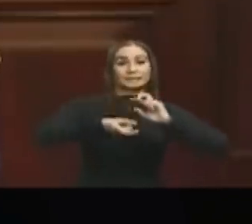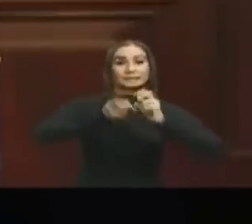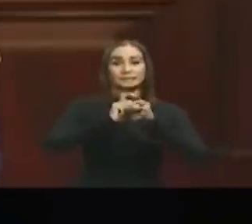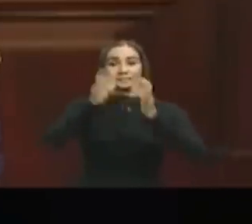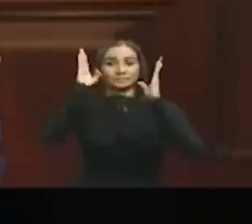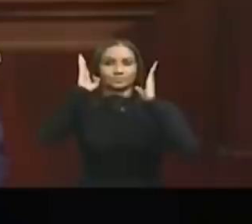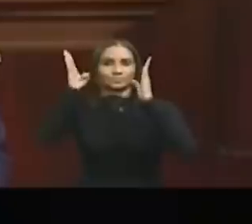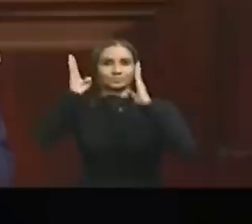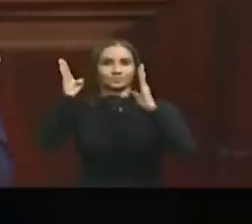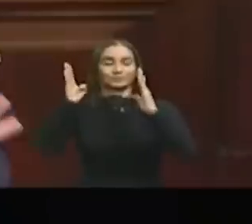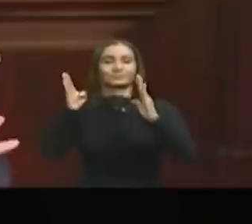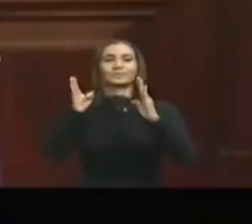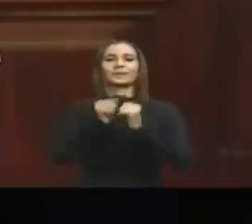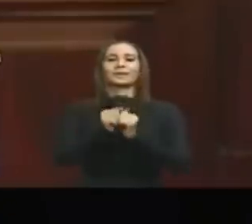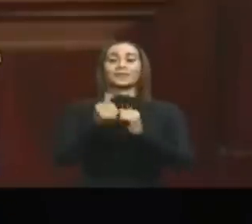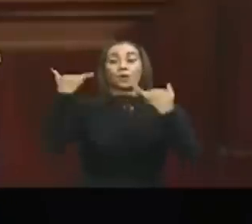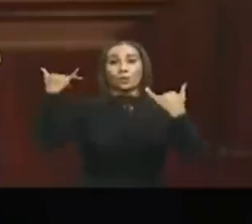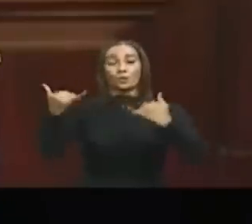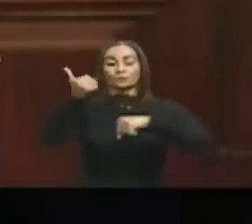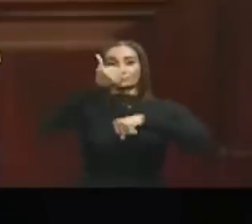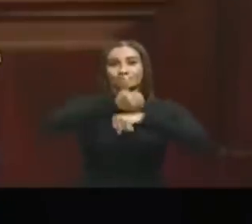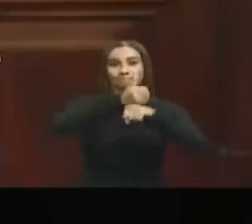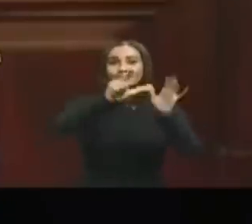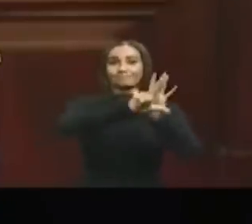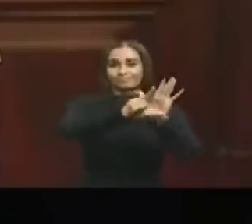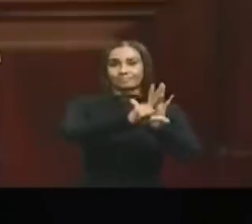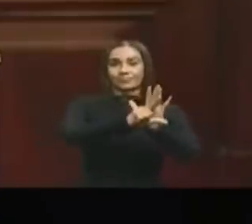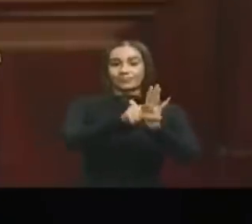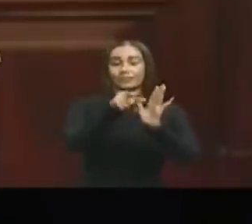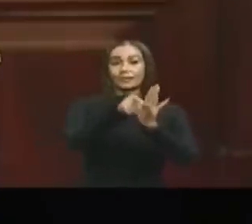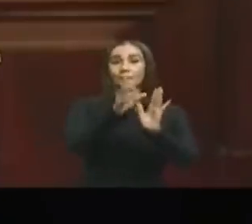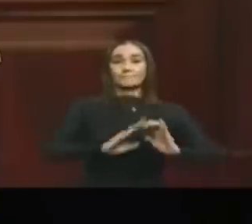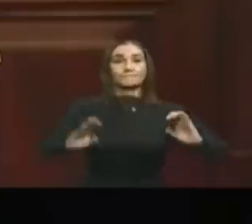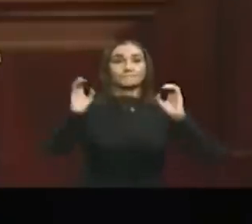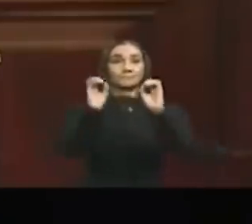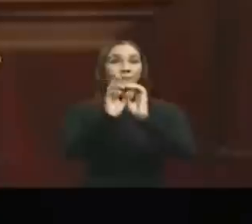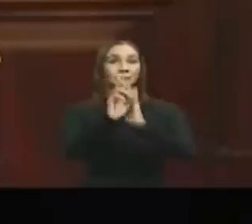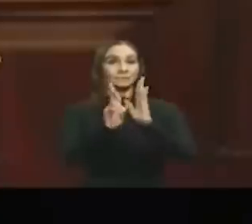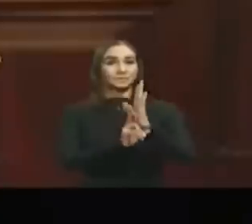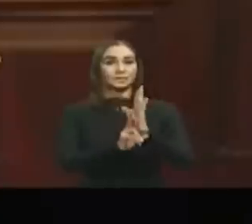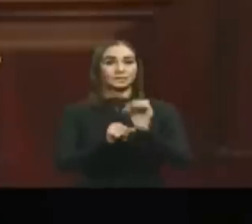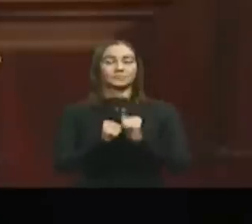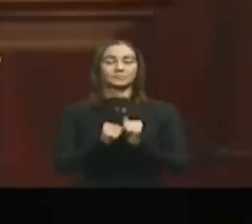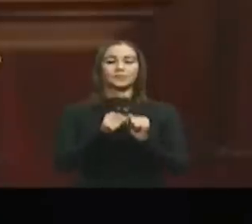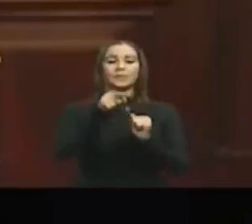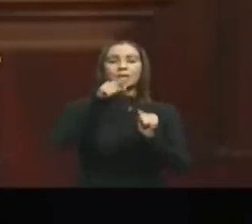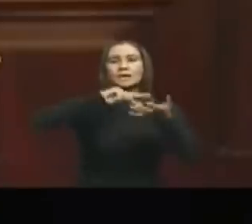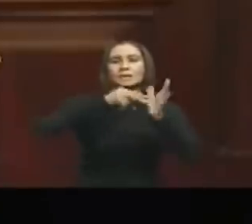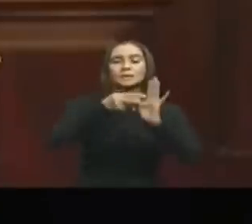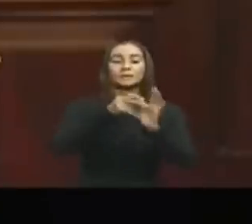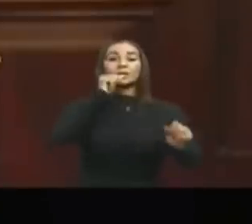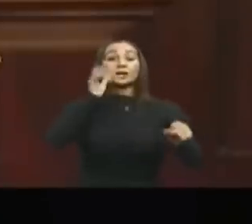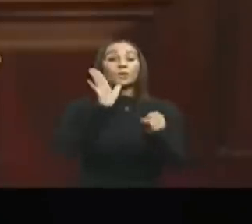sido atendidos y se plasman en esta ley, que es mucho más que una norma. Es el compromiso